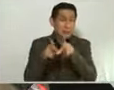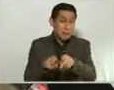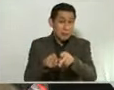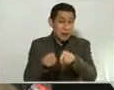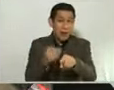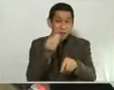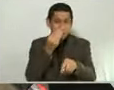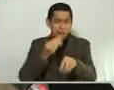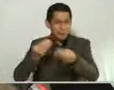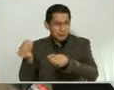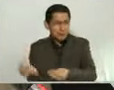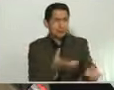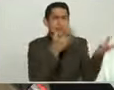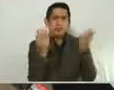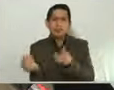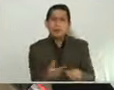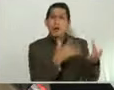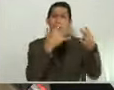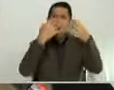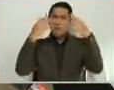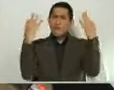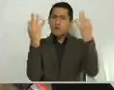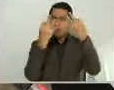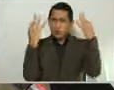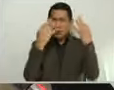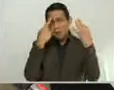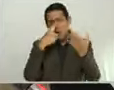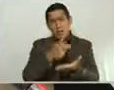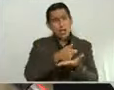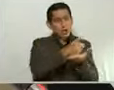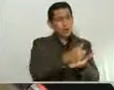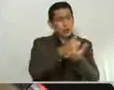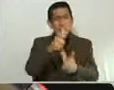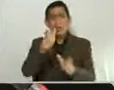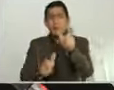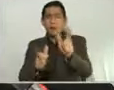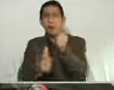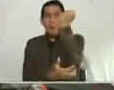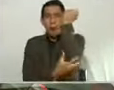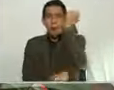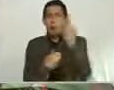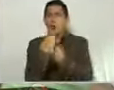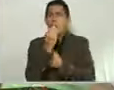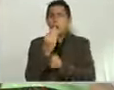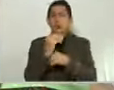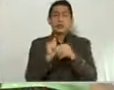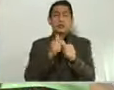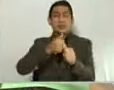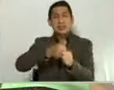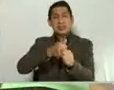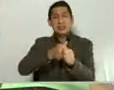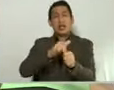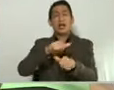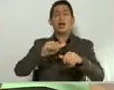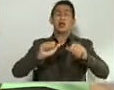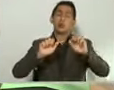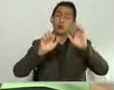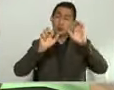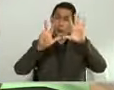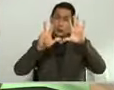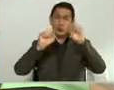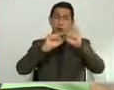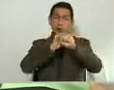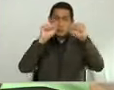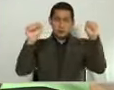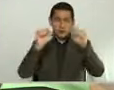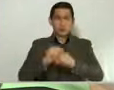de legumbres y verduras todos los días. Esto con diaconía. Faltan 20 minutos para las 8, 20 minutos y será las 8.